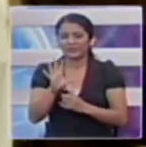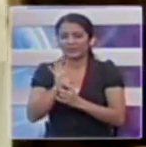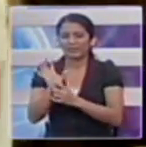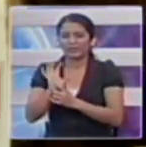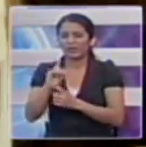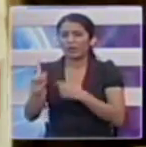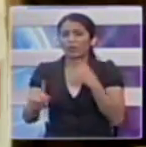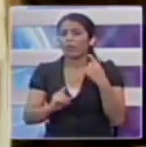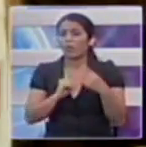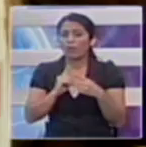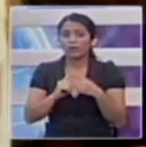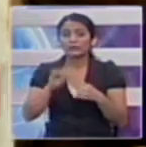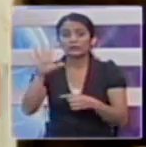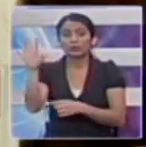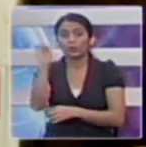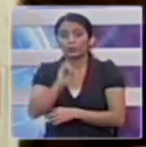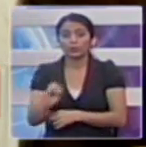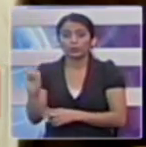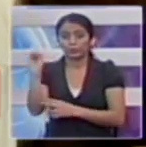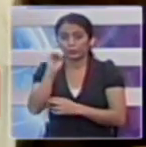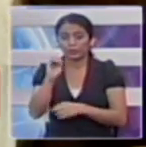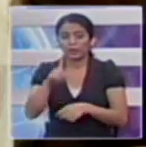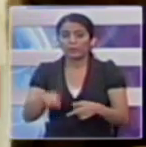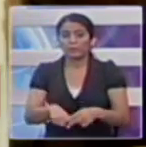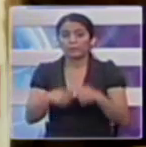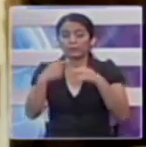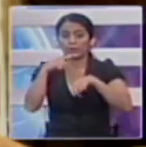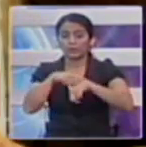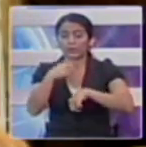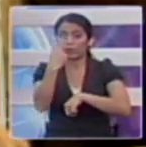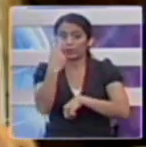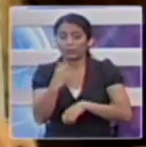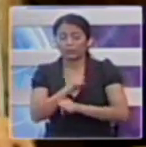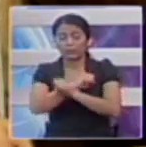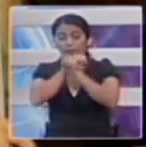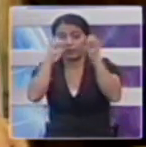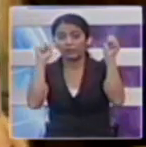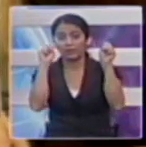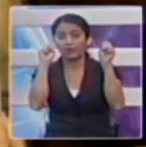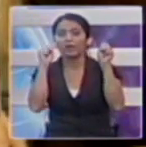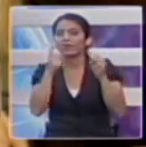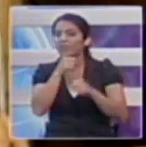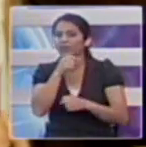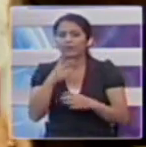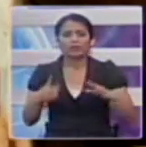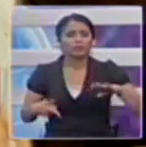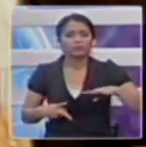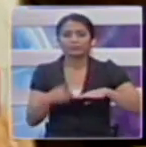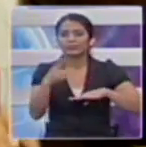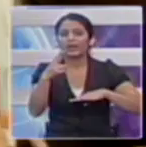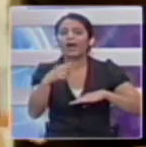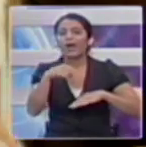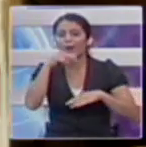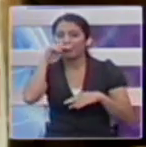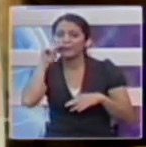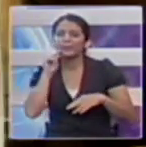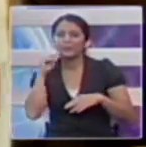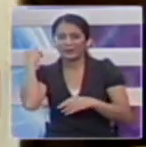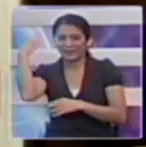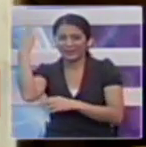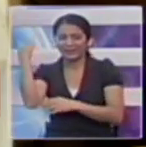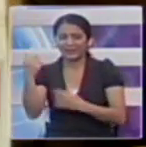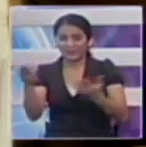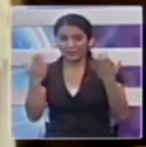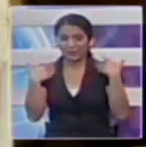de octubre, que se inicia a las 12 del día con la inauguración del alcalde Jaime Nebot en el Centro de